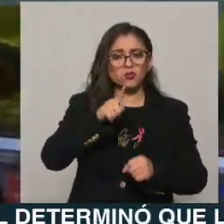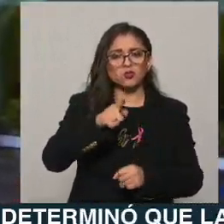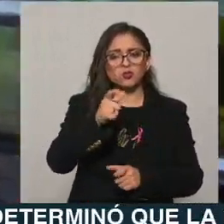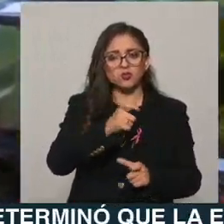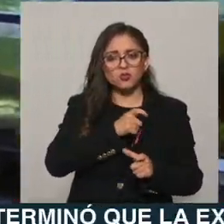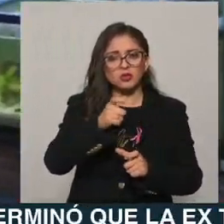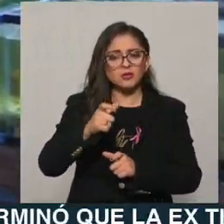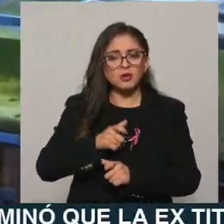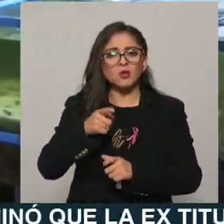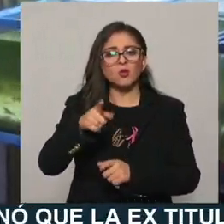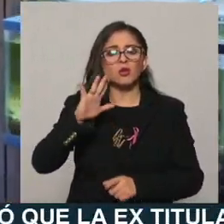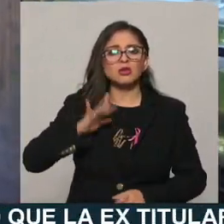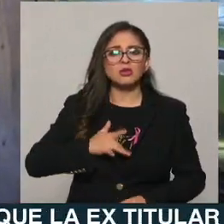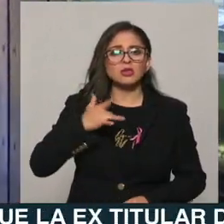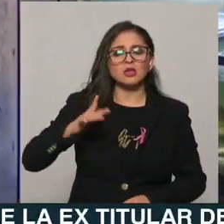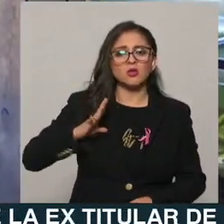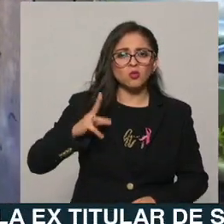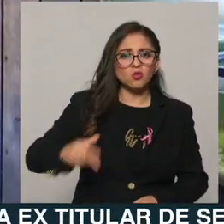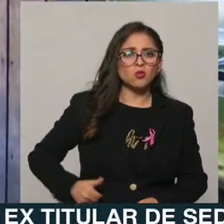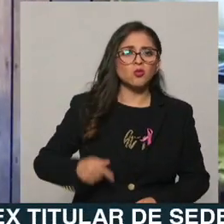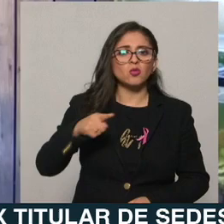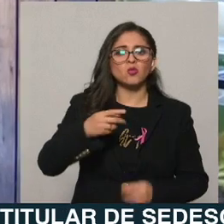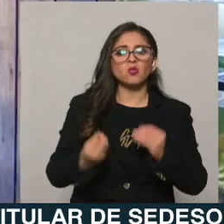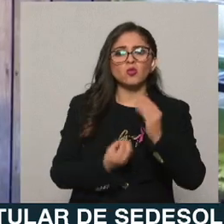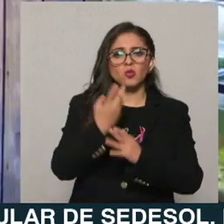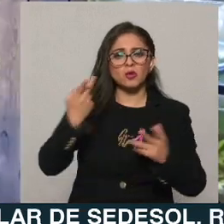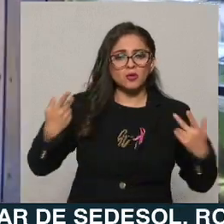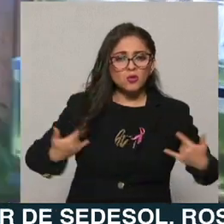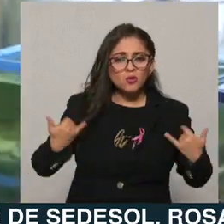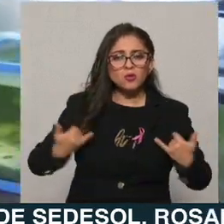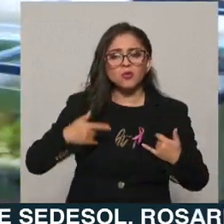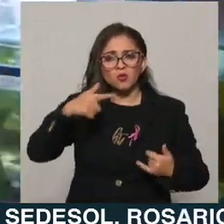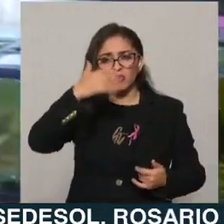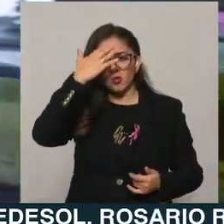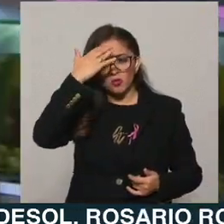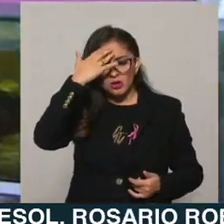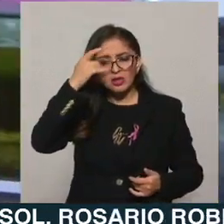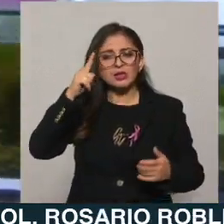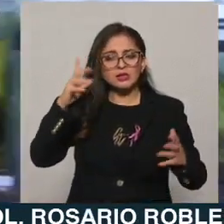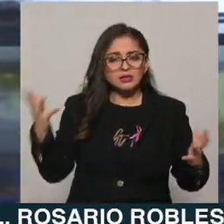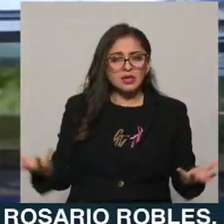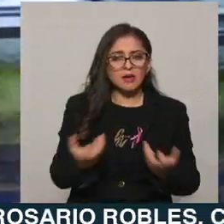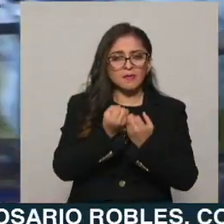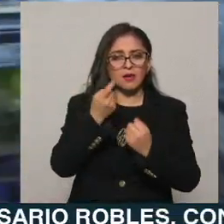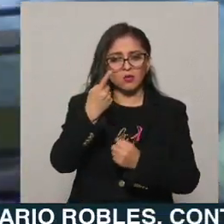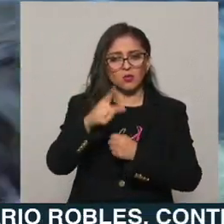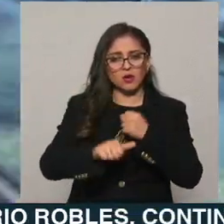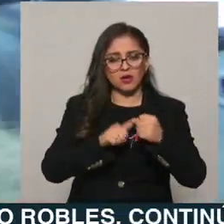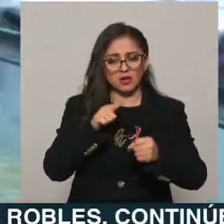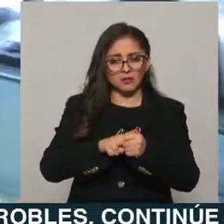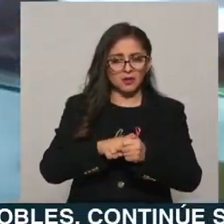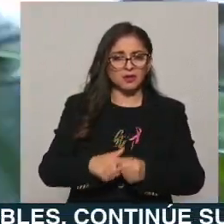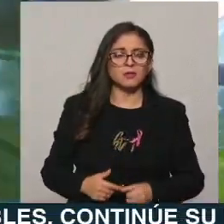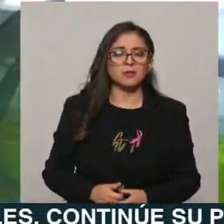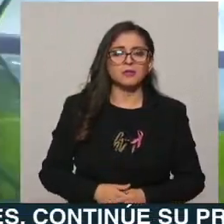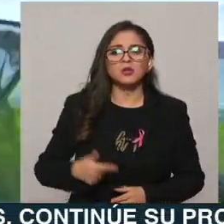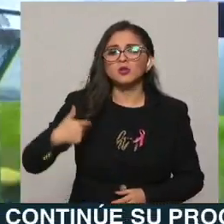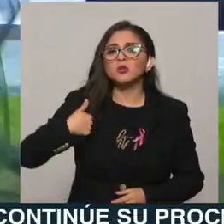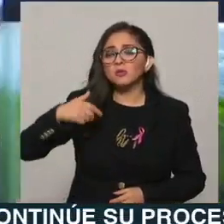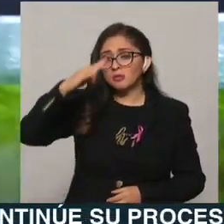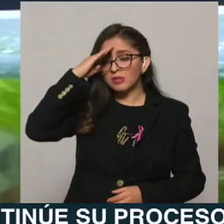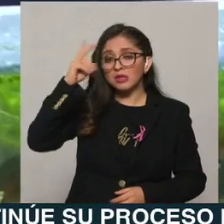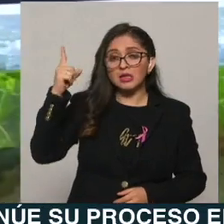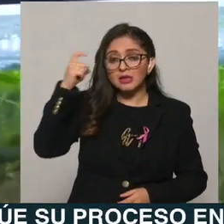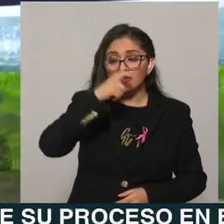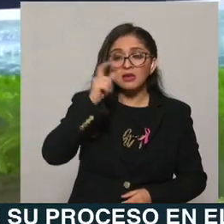conocer a nuevas generaciones y salvar una especie. Es difícil cuando no hay amor, creo que por lo que haces. En mi